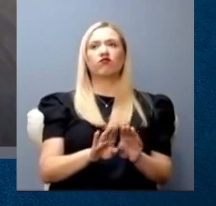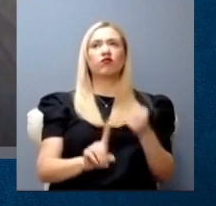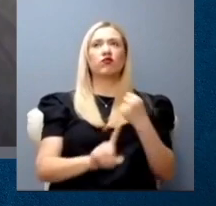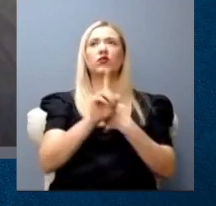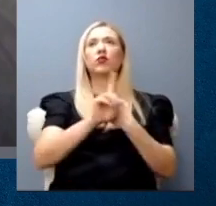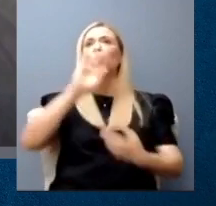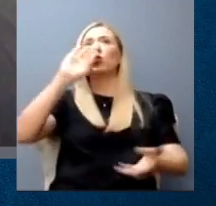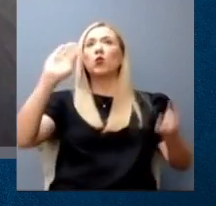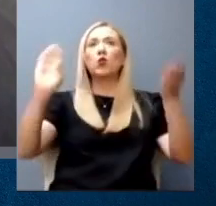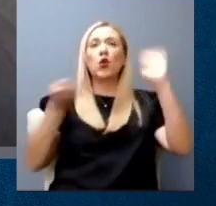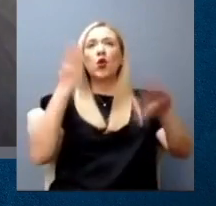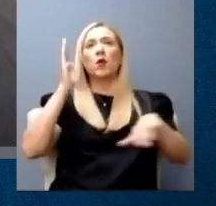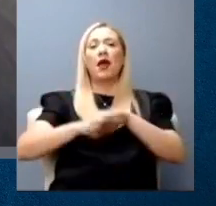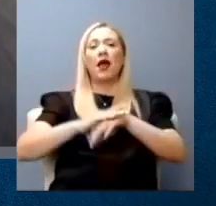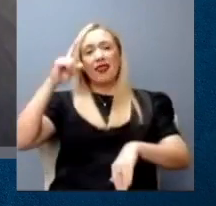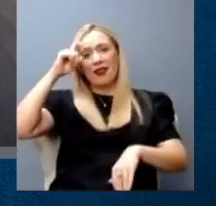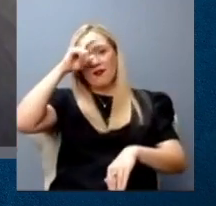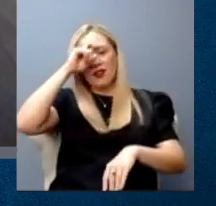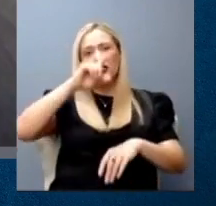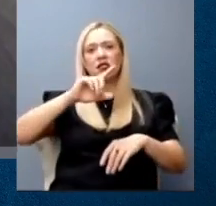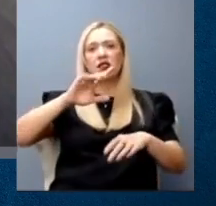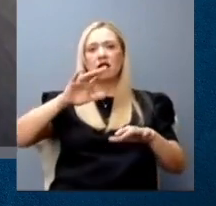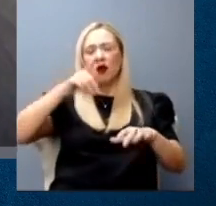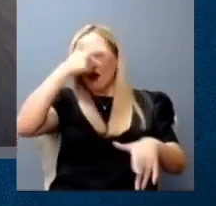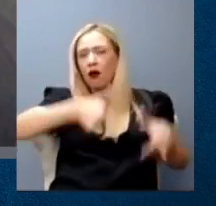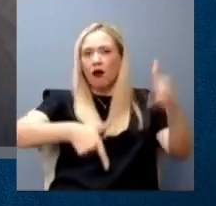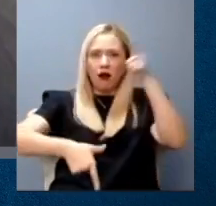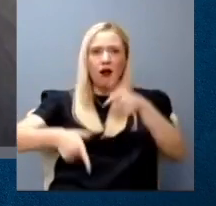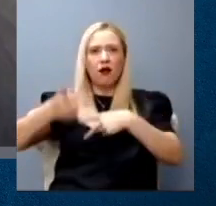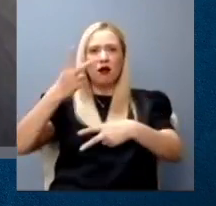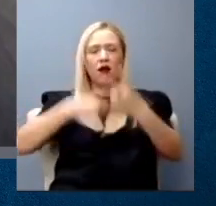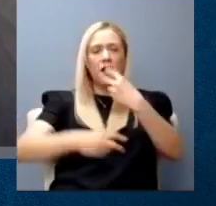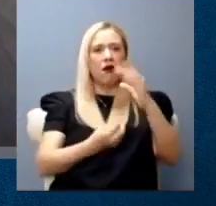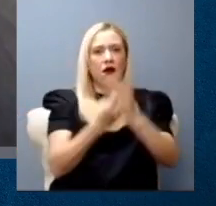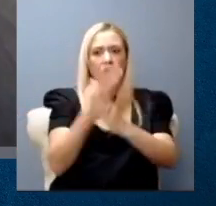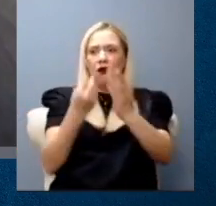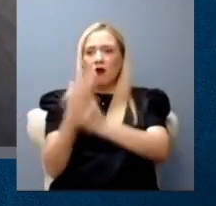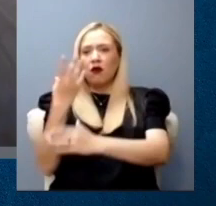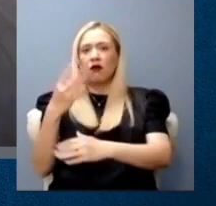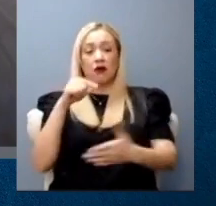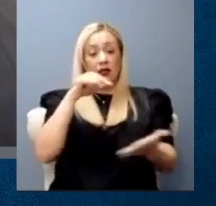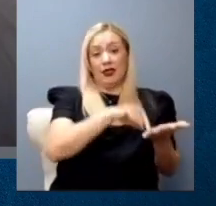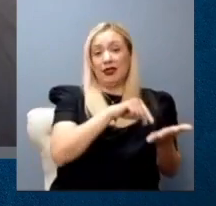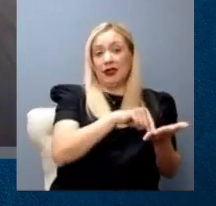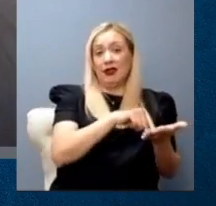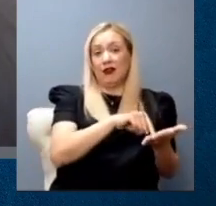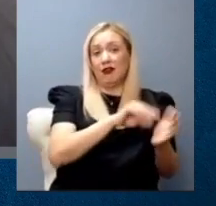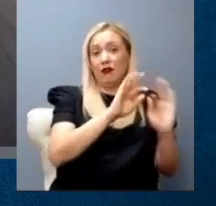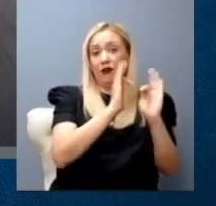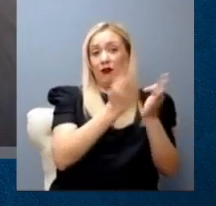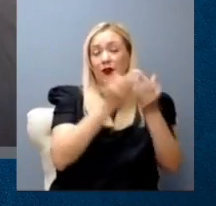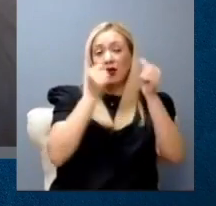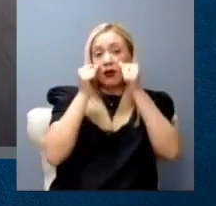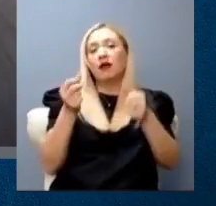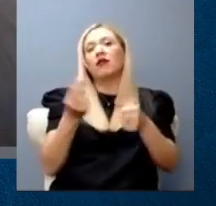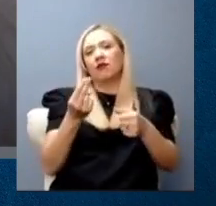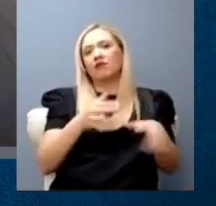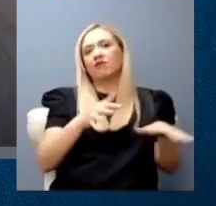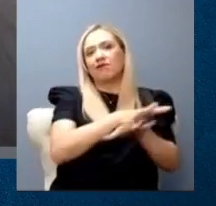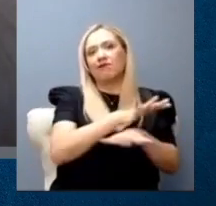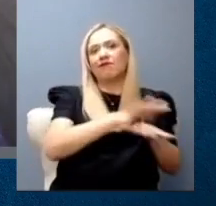se complejizan y los mecanismos de protección también tienen que ir en esta misma línea.